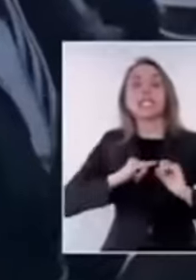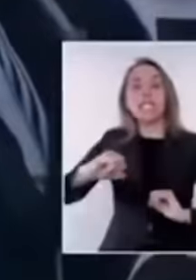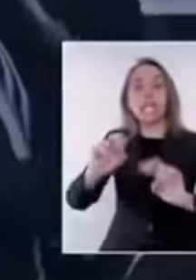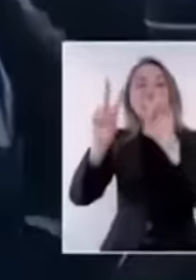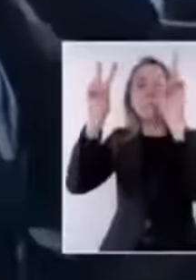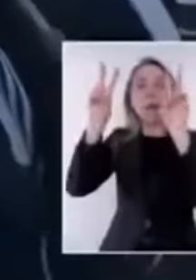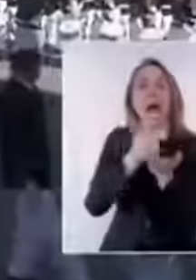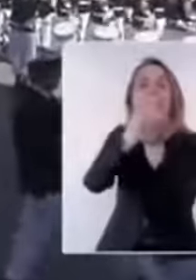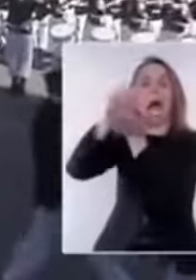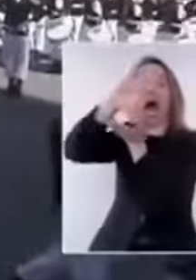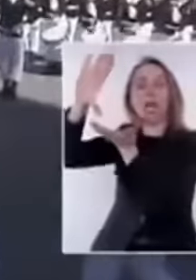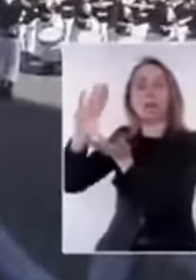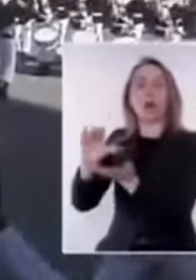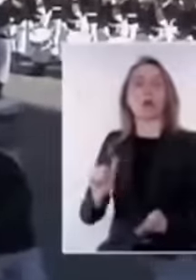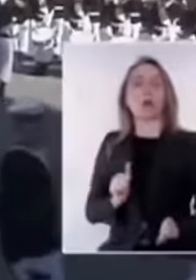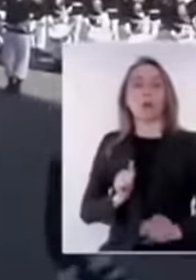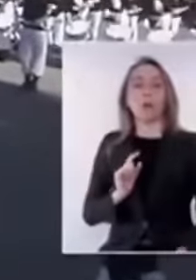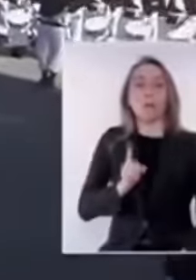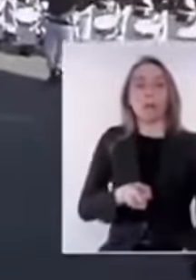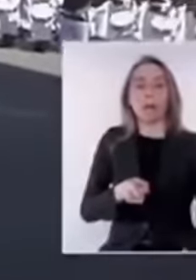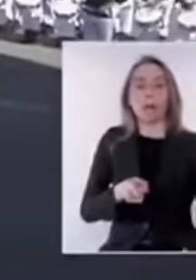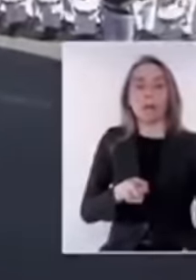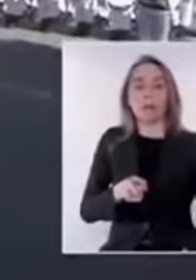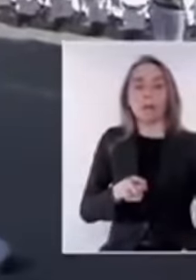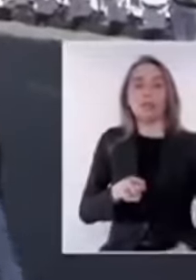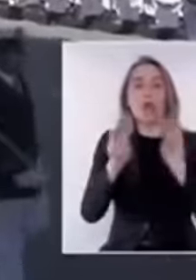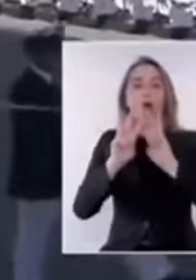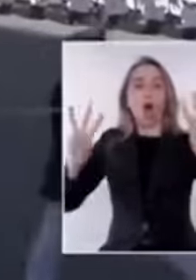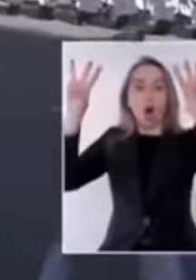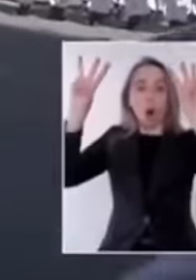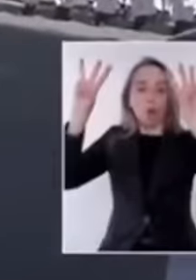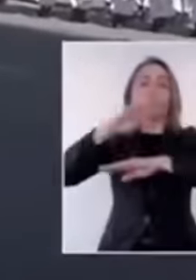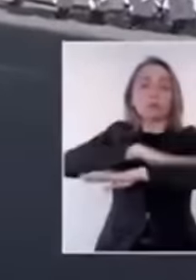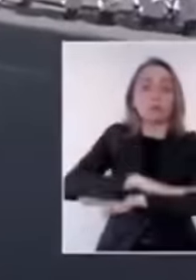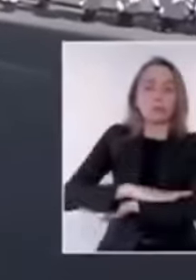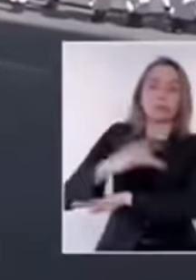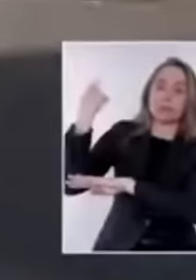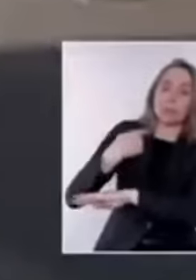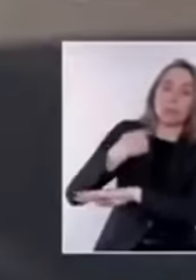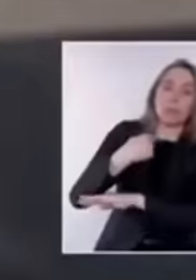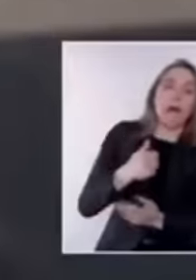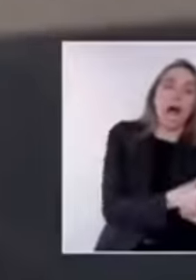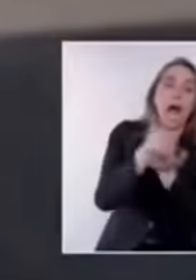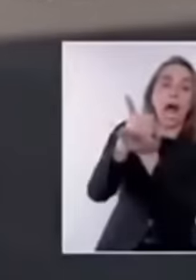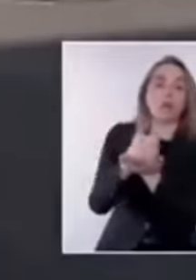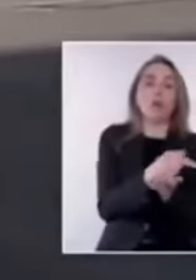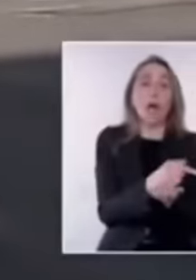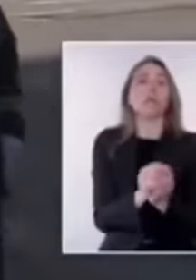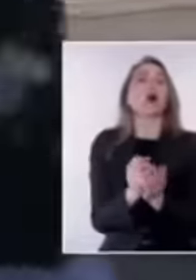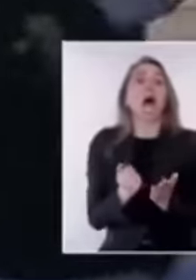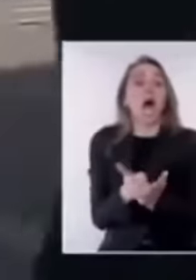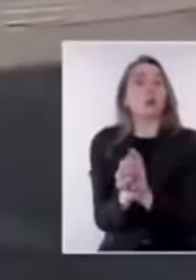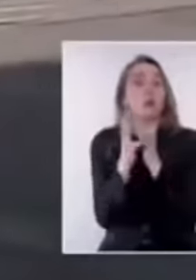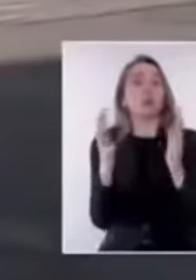muy rápido. Miento al mandato. Pero por ahí nada que ver. Organización. No, pero a mí me parece. Y han actuado de manera gravitante en la